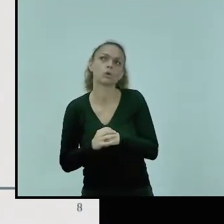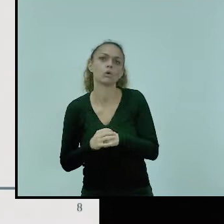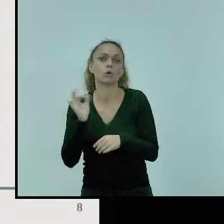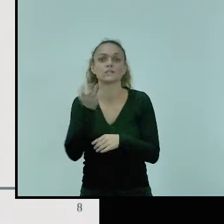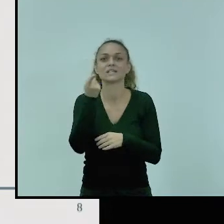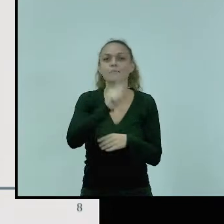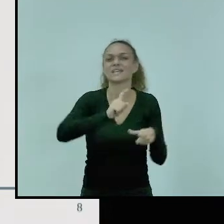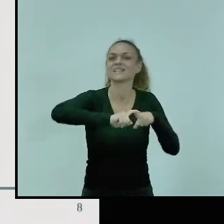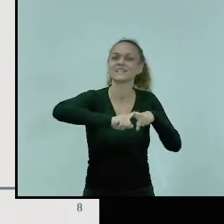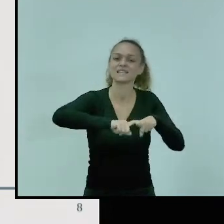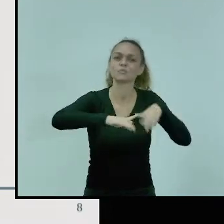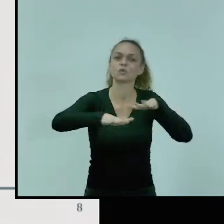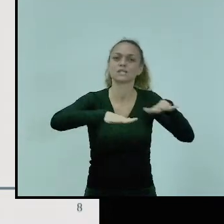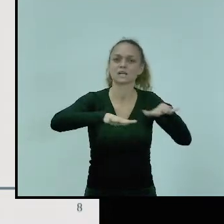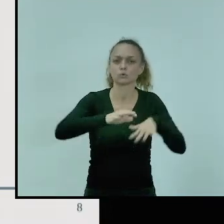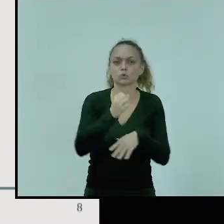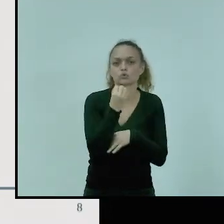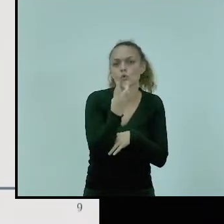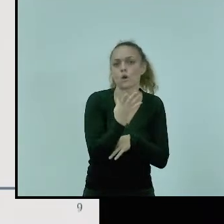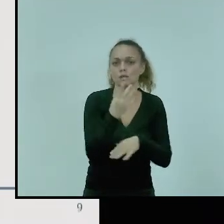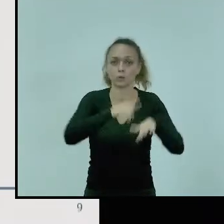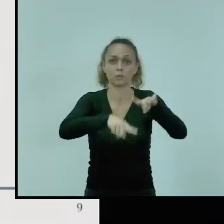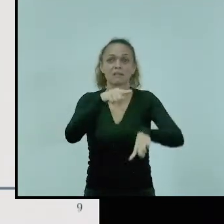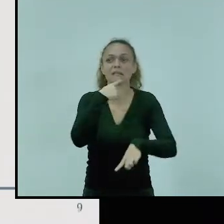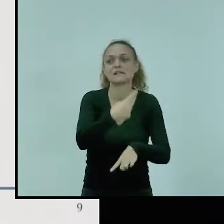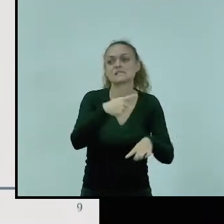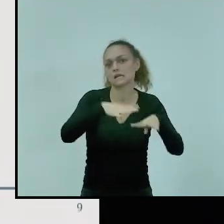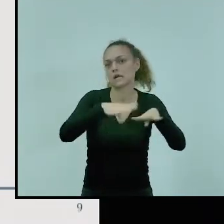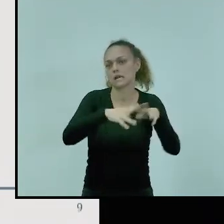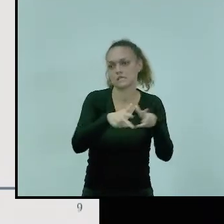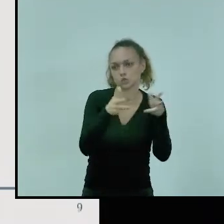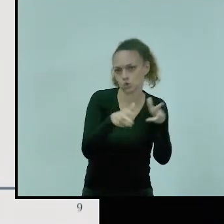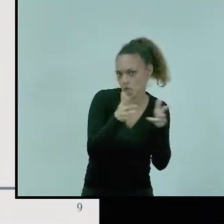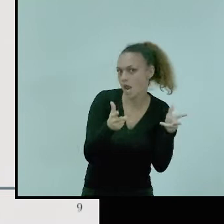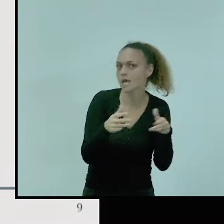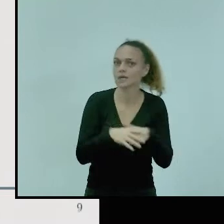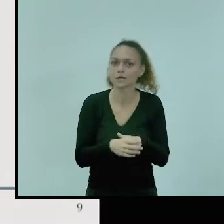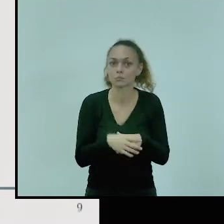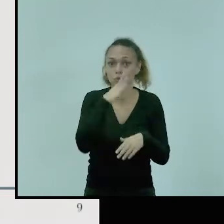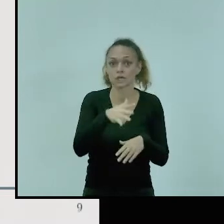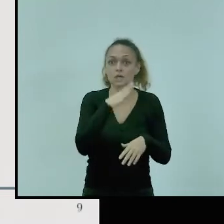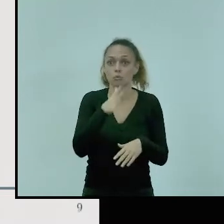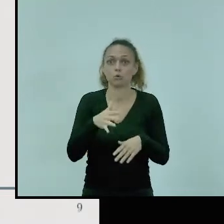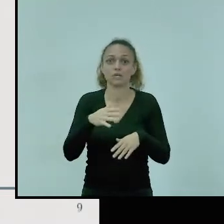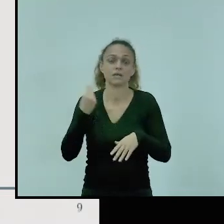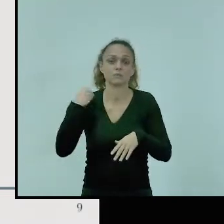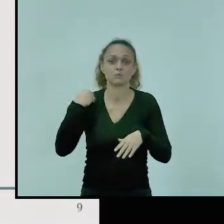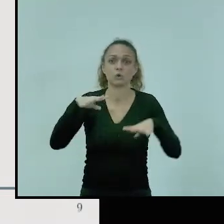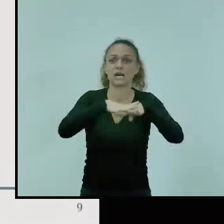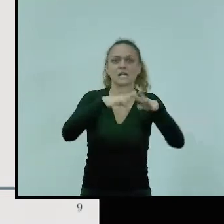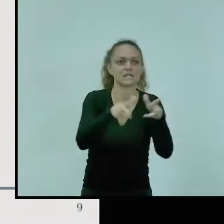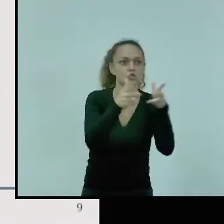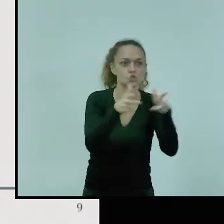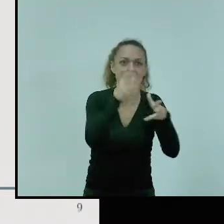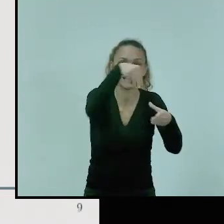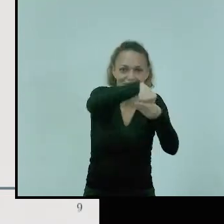¿cuántos tipos de terremotos conozco desde las redes sociales? ¿Por qué? Porque para las redes sociales un terremoto puede ser algo que alguien se ha inventado, puede